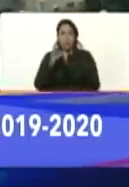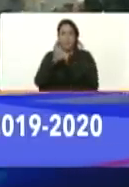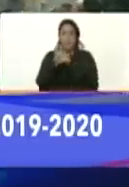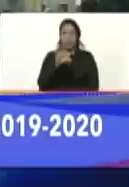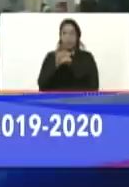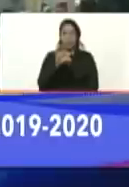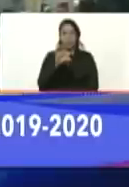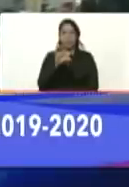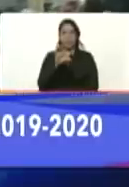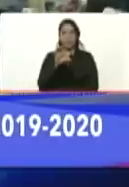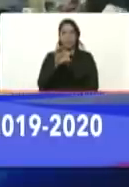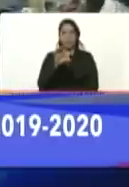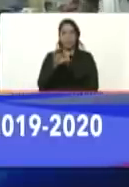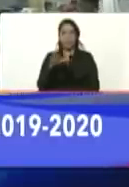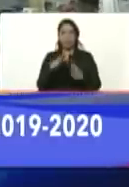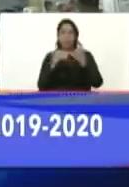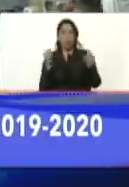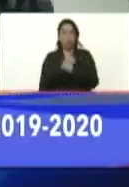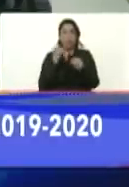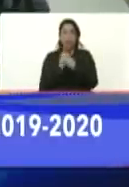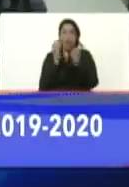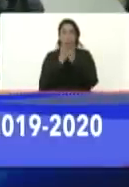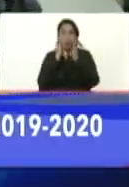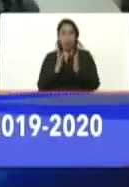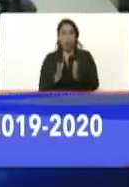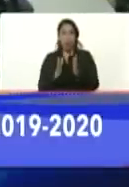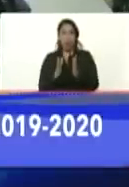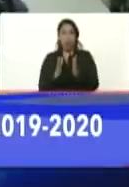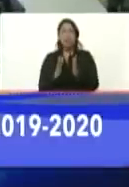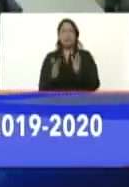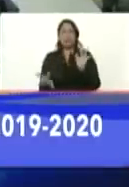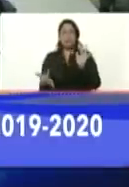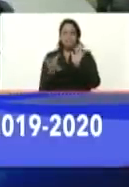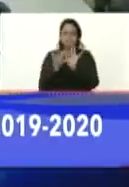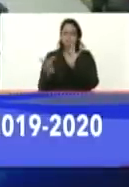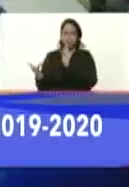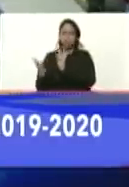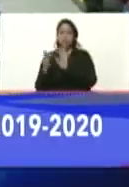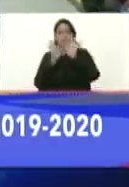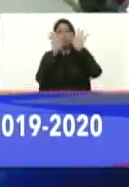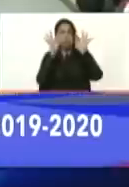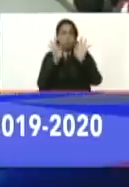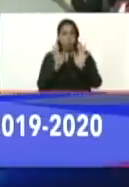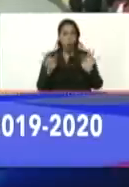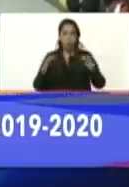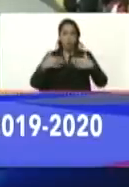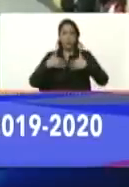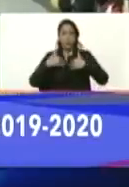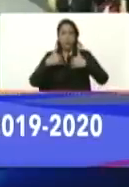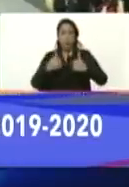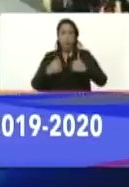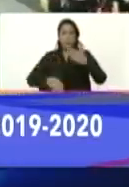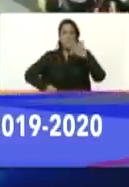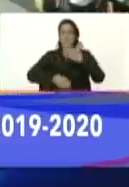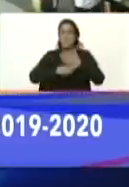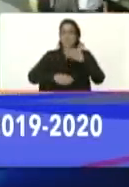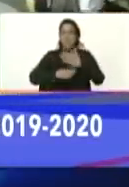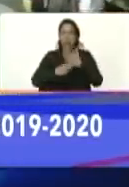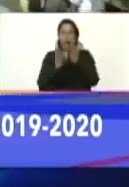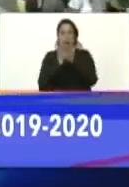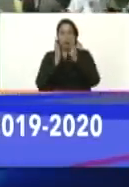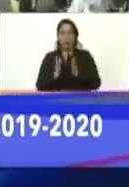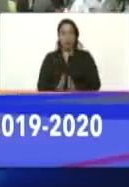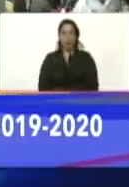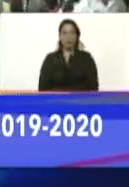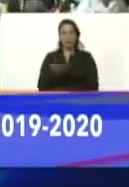es decir yo los que elaboran en la escuela acceden a ese mecanismo de salud la salud para la escuela que es muy importante